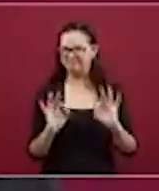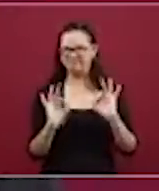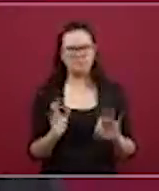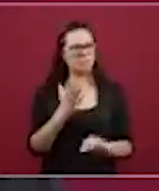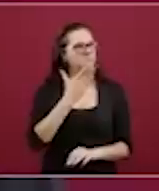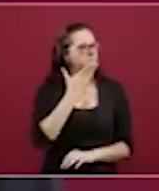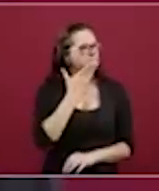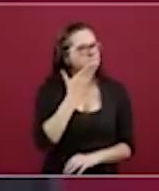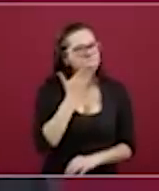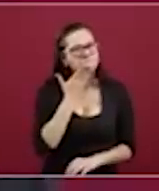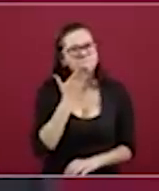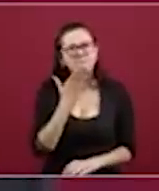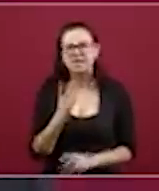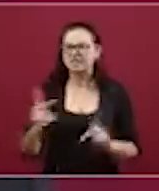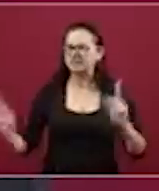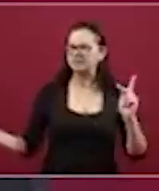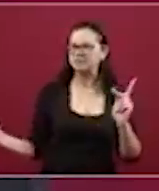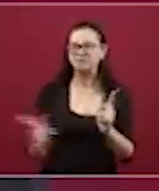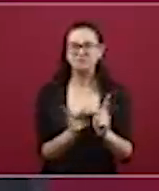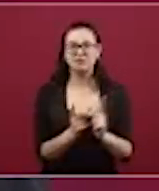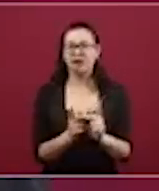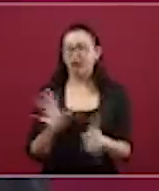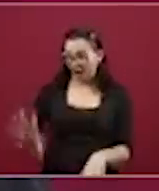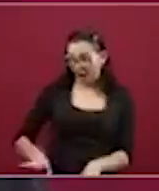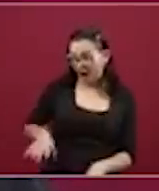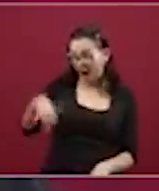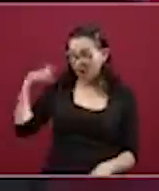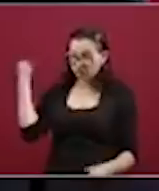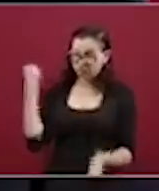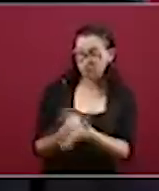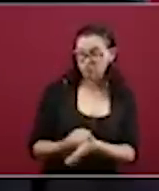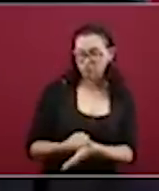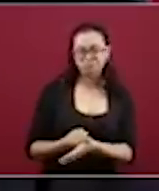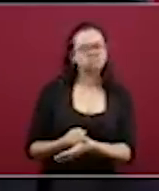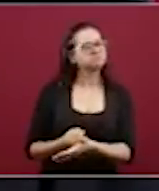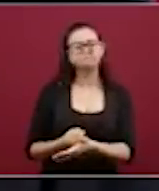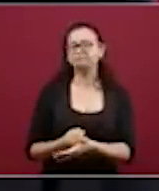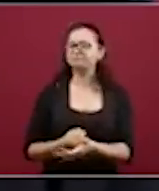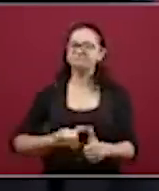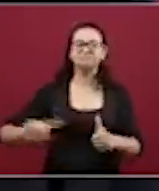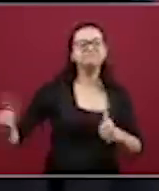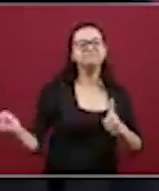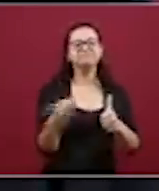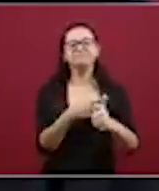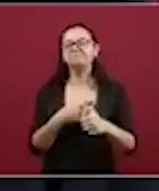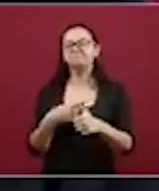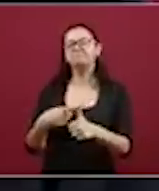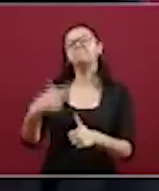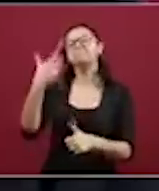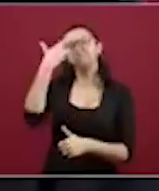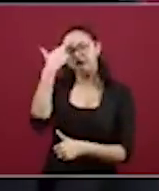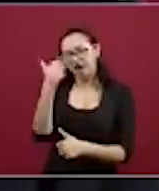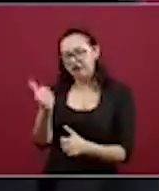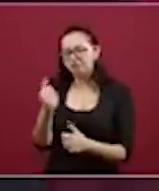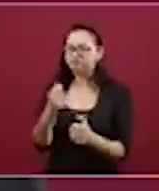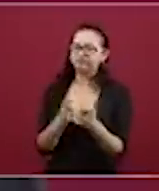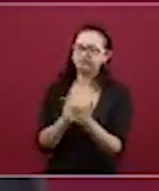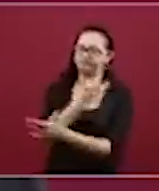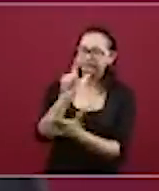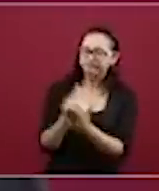aplica nada por la fuerza, todo por la razón y el